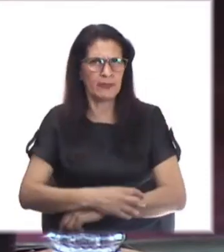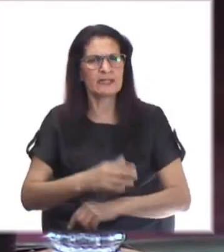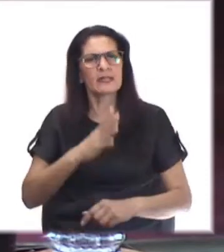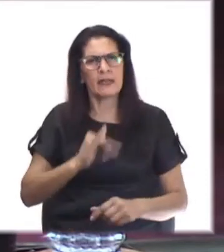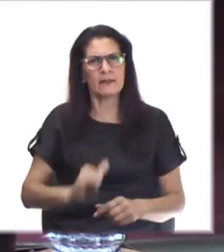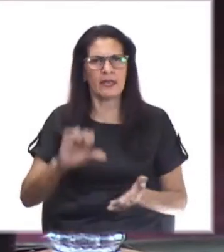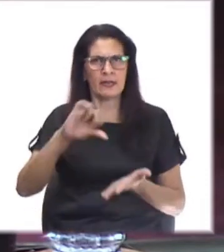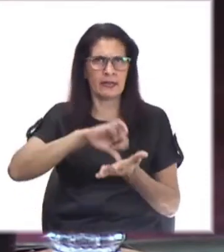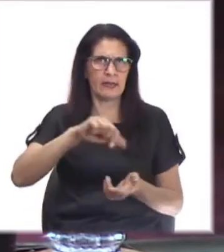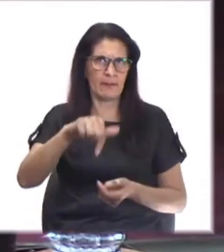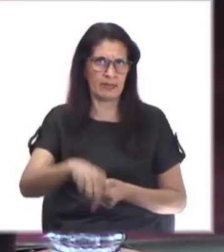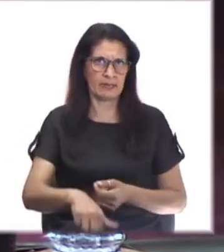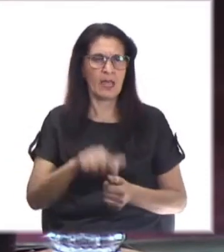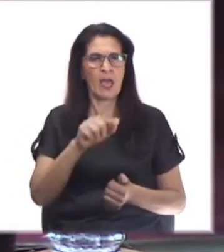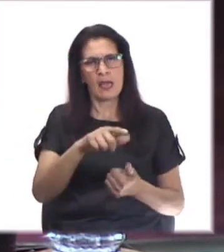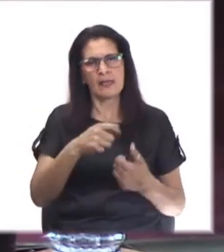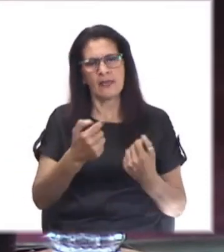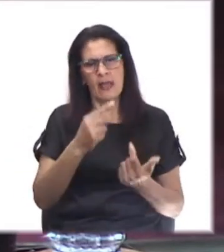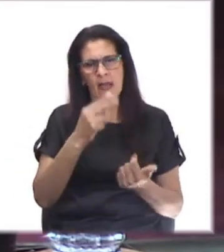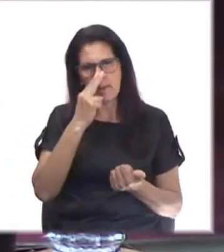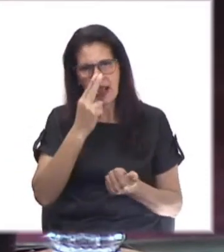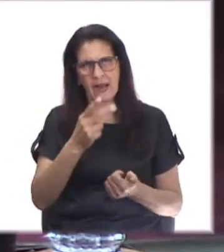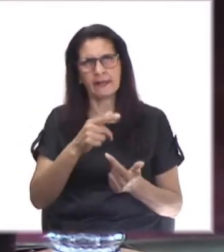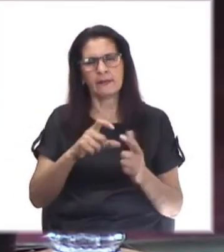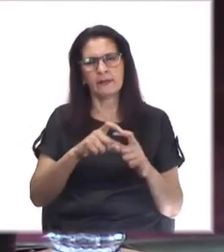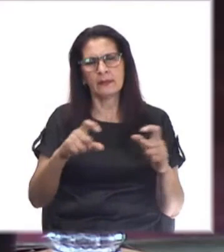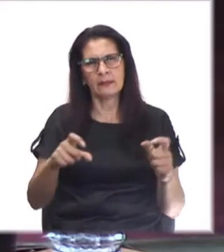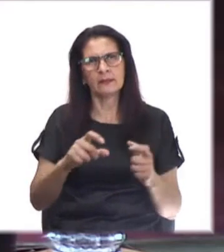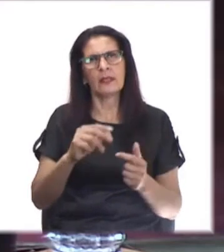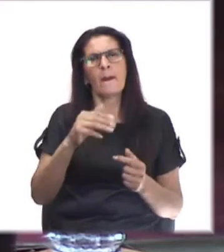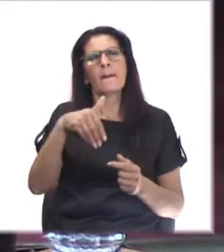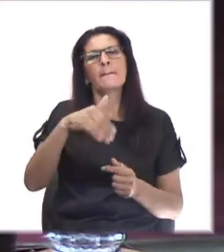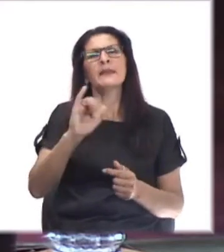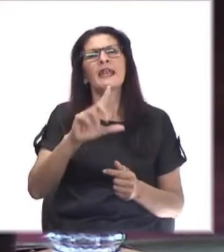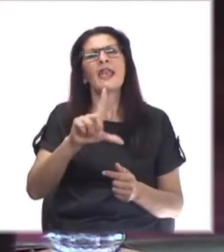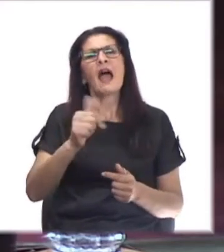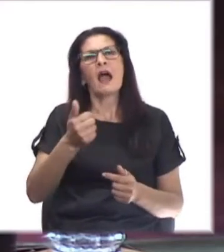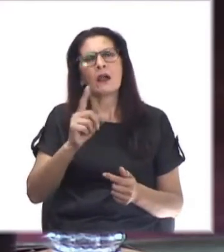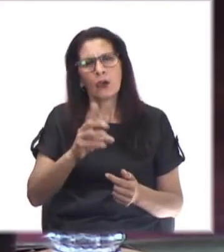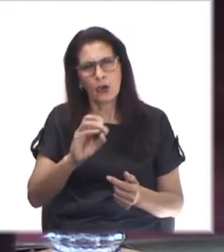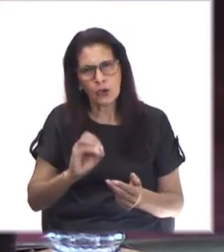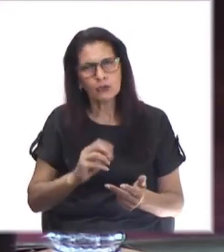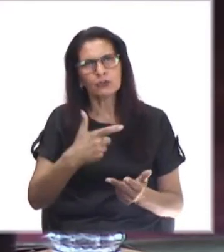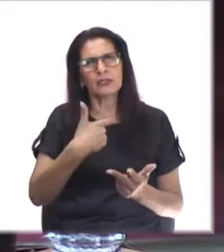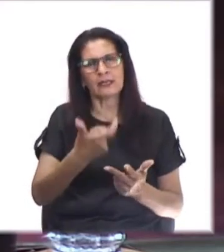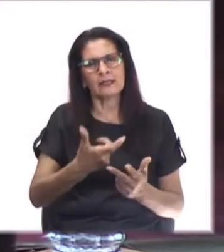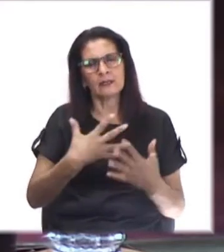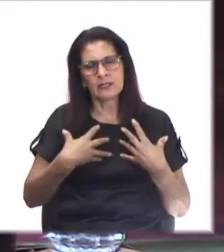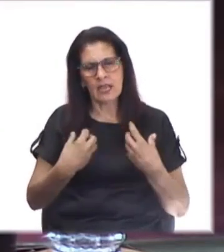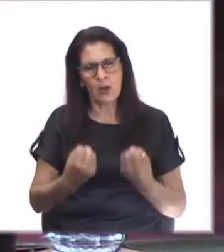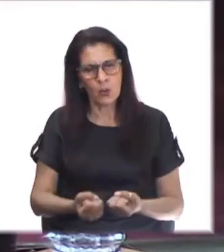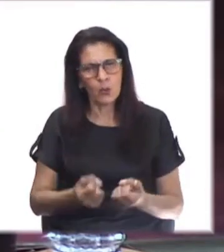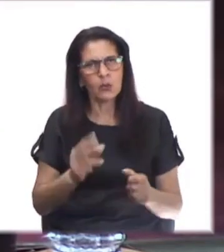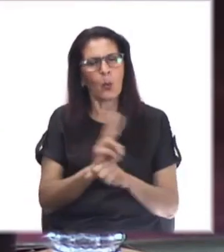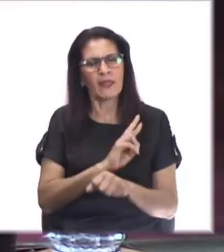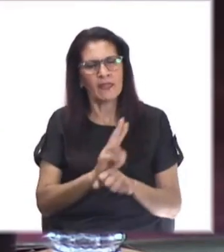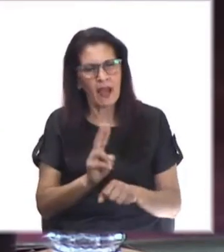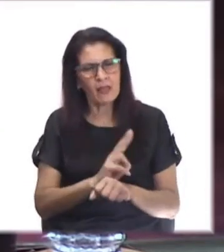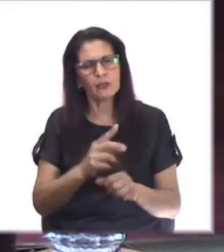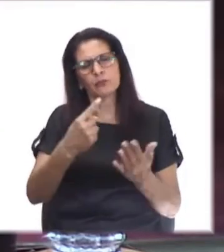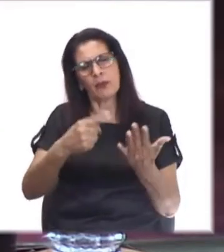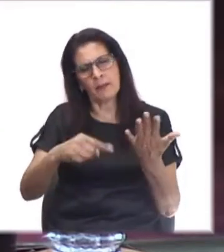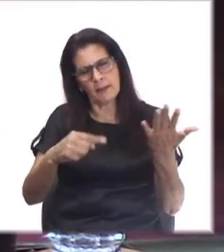país. Y ahí surge el PANES, el Plan de Equidad, la Operación Milagro, luego el Sistema Integrado de Salud, el Sistema de Cuidados,